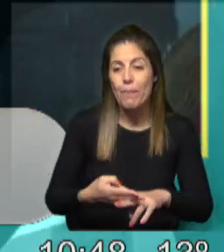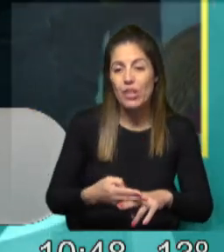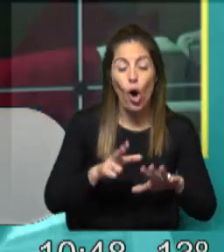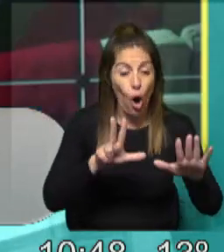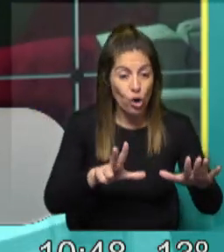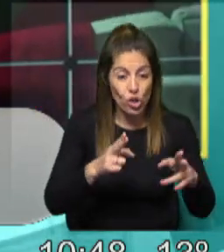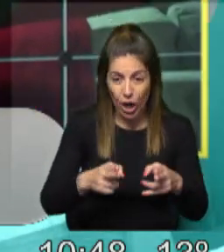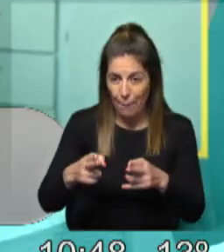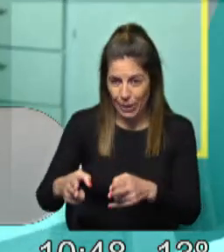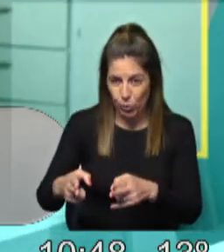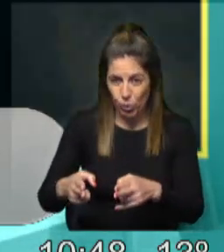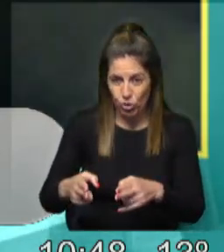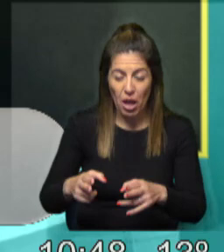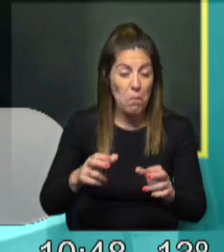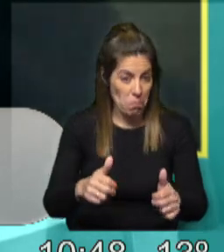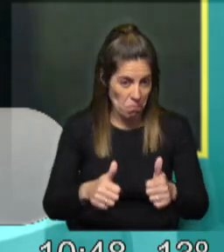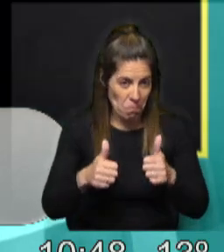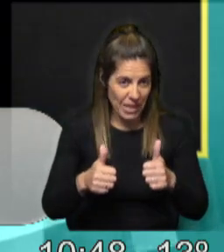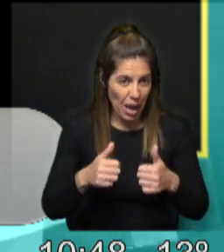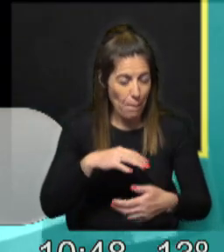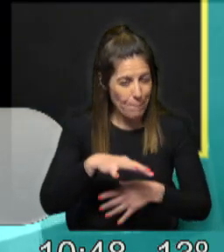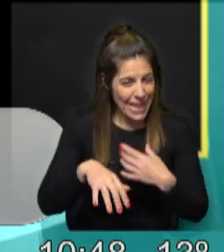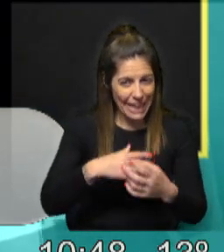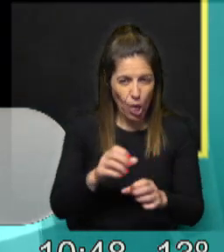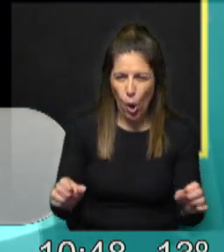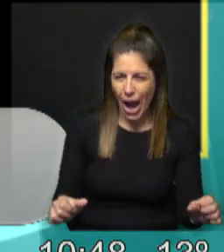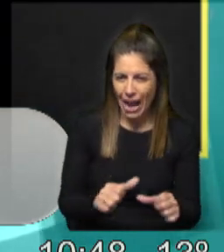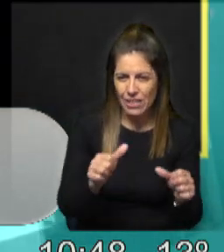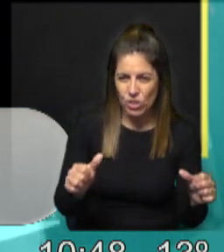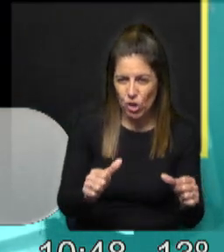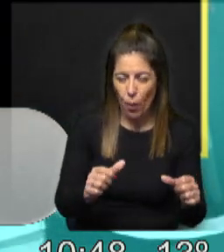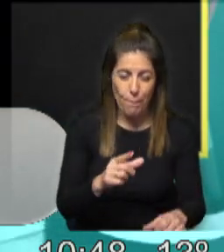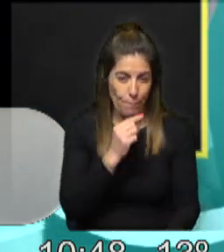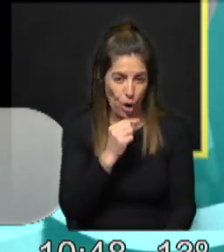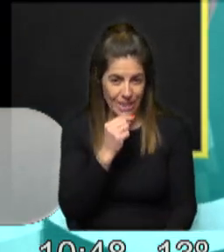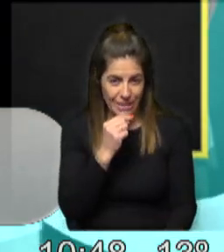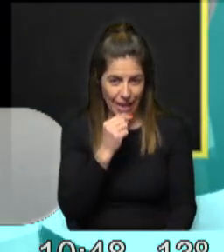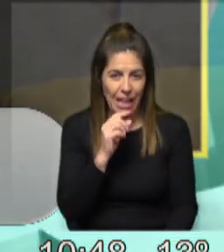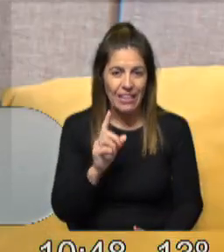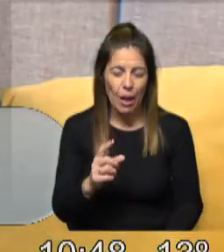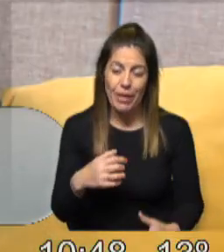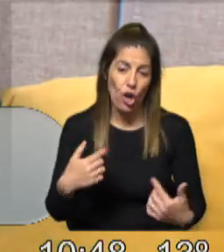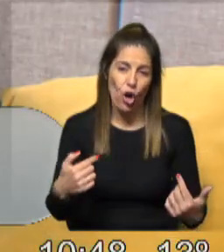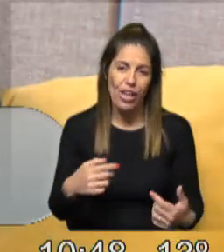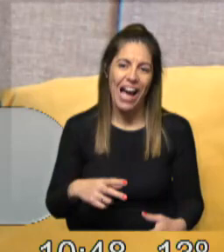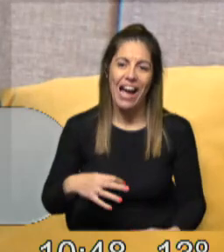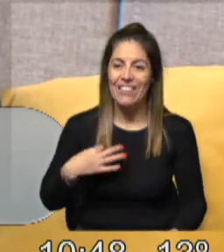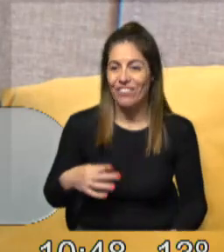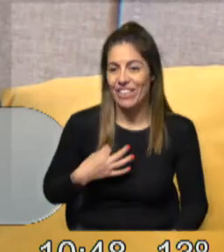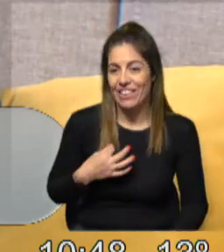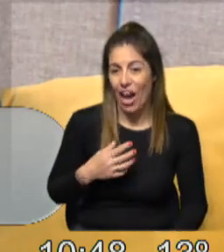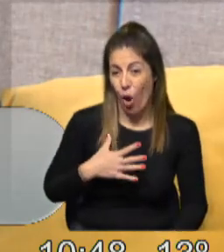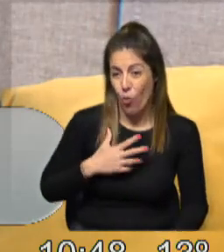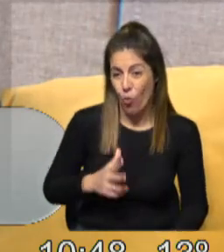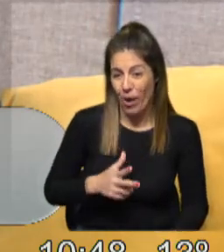8 capítulos, está muy bien mezclado lo que es la acción, si se quiere hasta policial, con el drama humano. Y